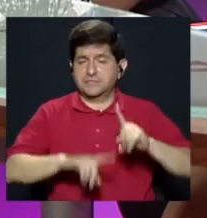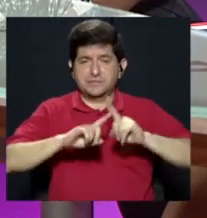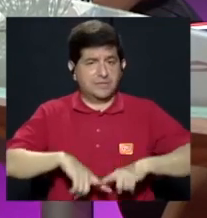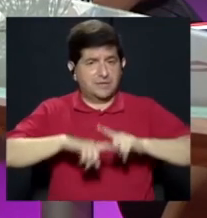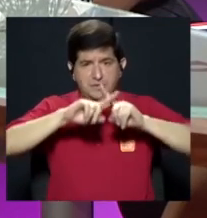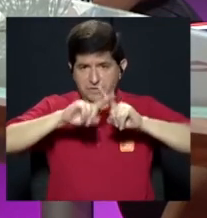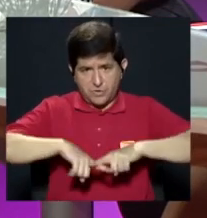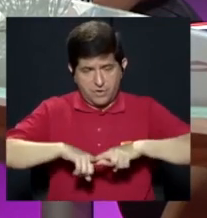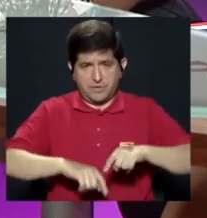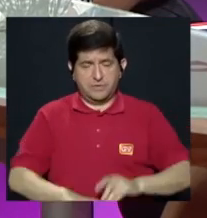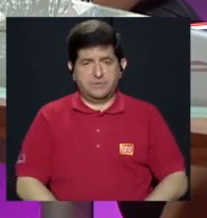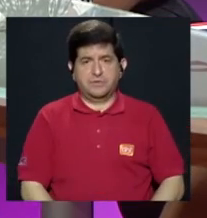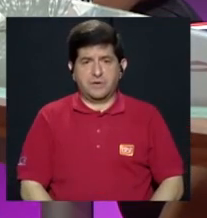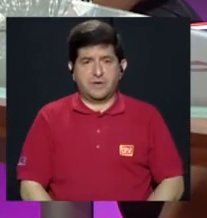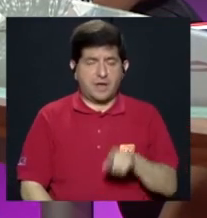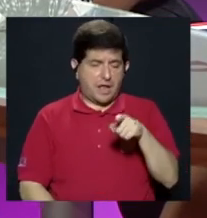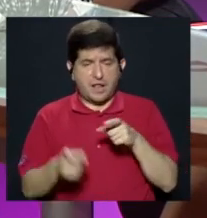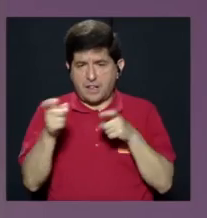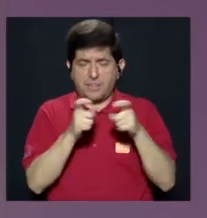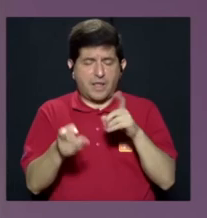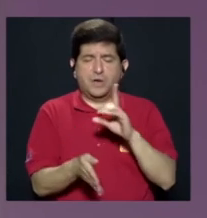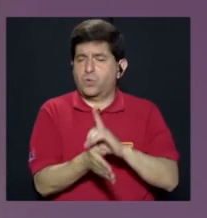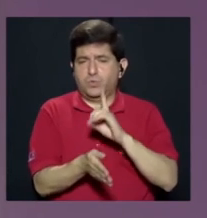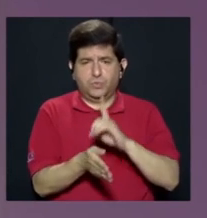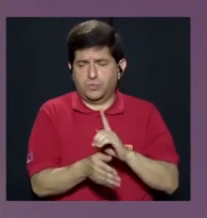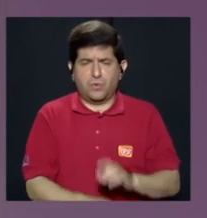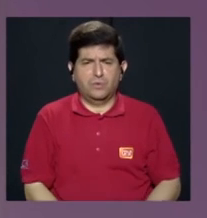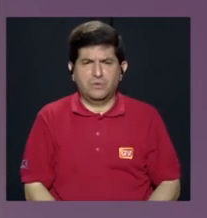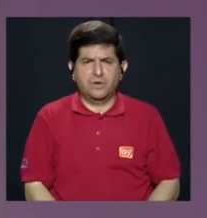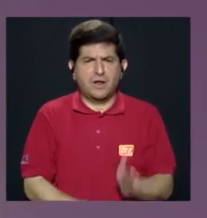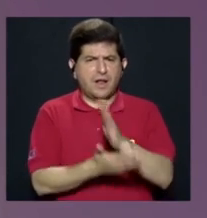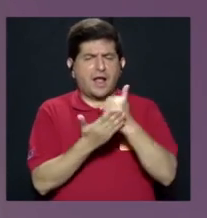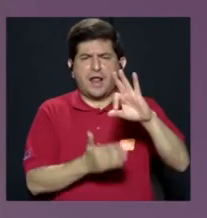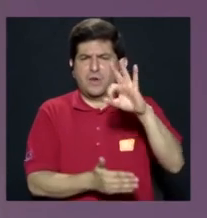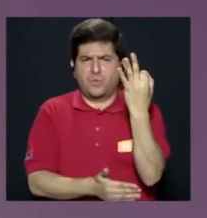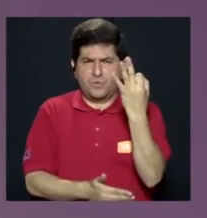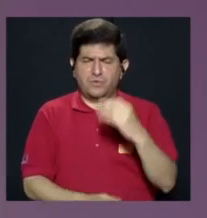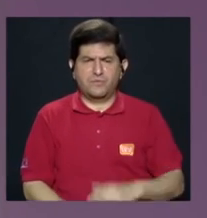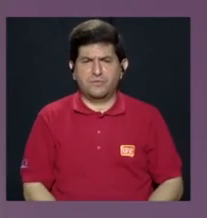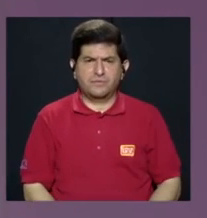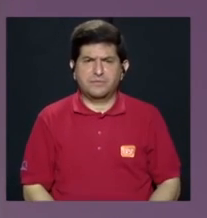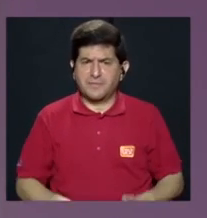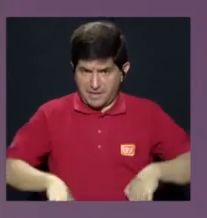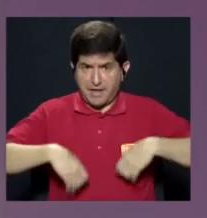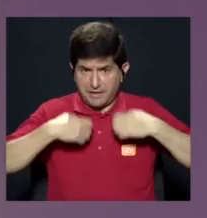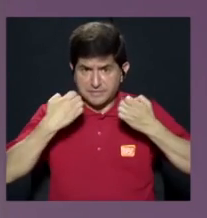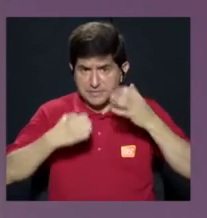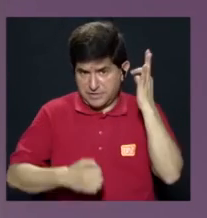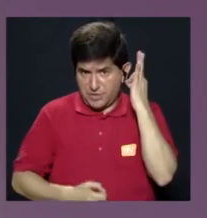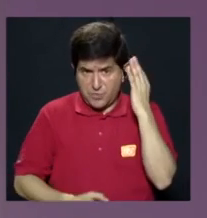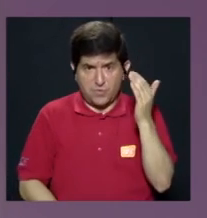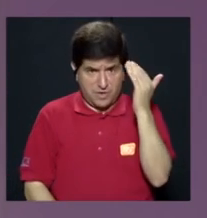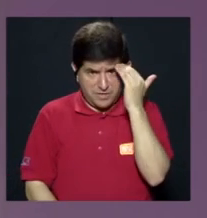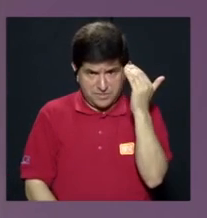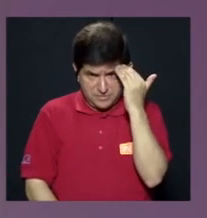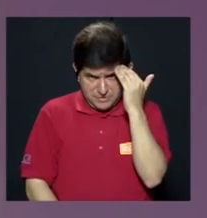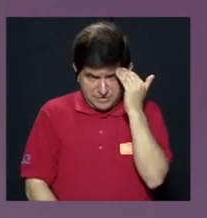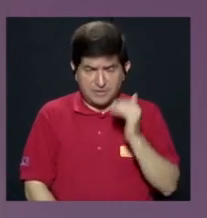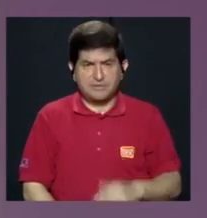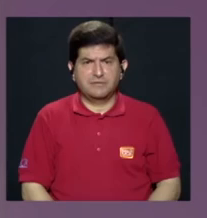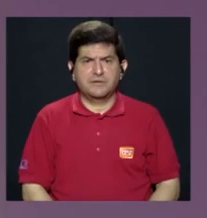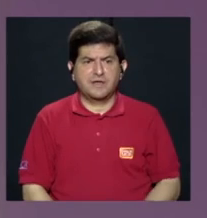de la maniobra médica? ¿Hay alguna manera en que la mujer pueda hacer